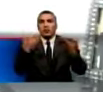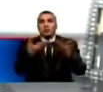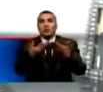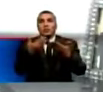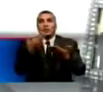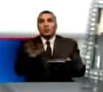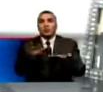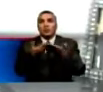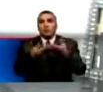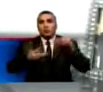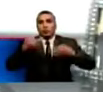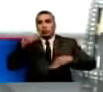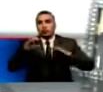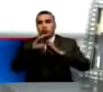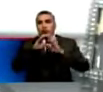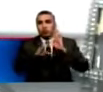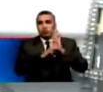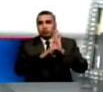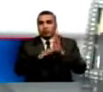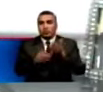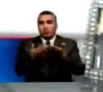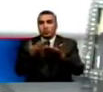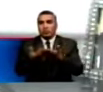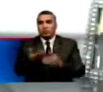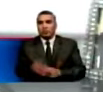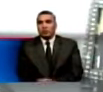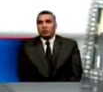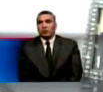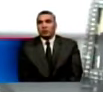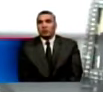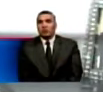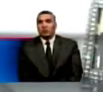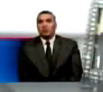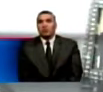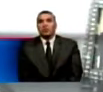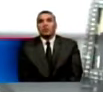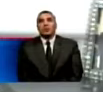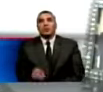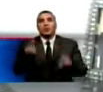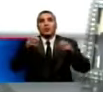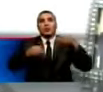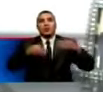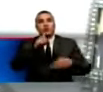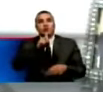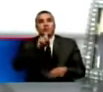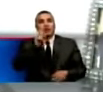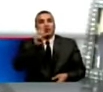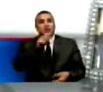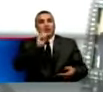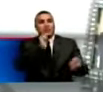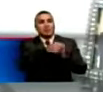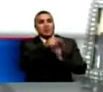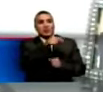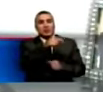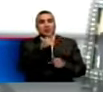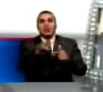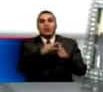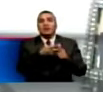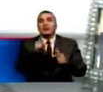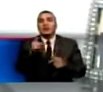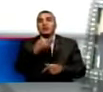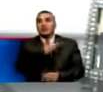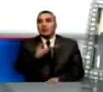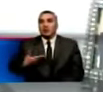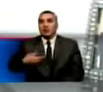presentadas a la Corte Constitucional, y hay otras preguntas que no son enmiendas, que no pasan por la Corte, y que las puede formular el presidente en el